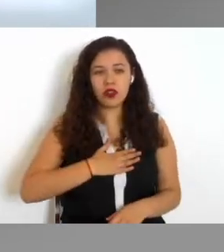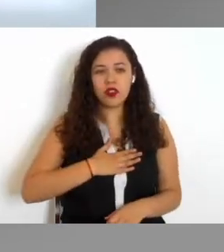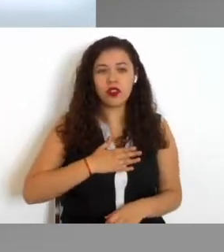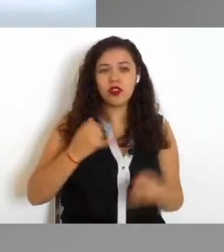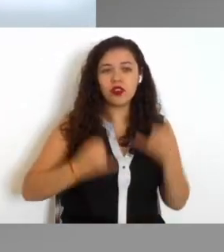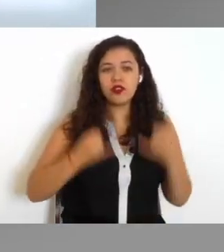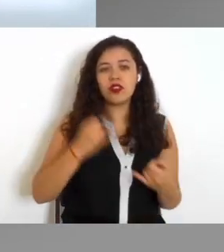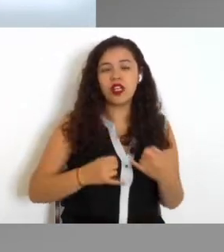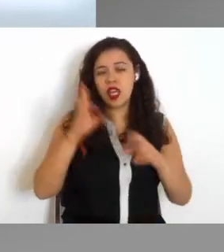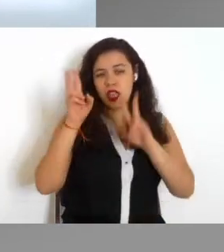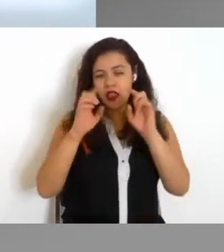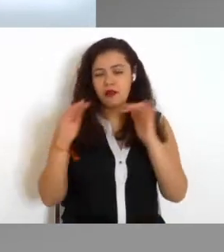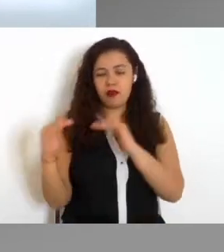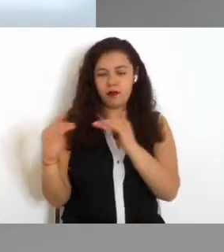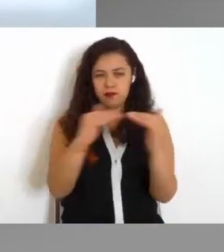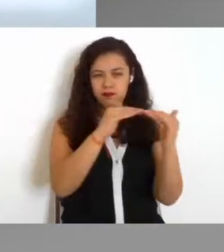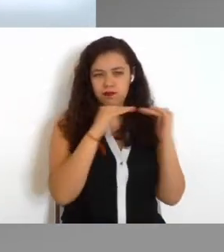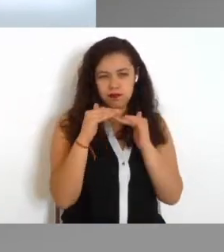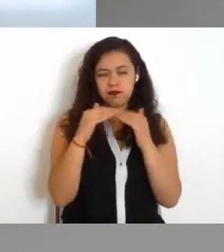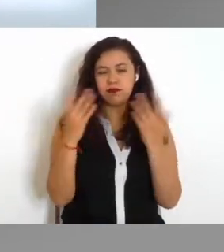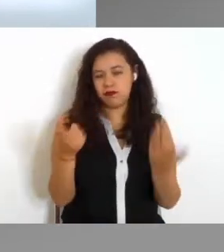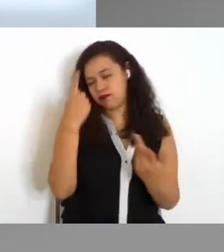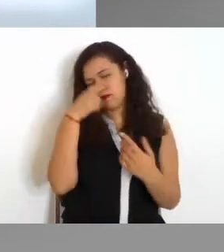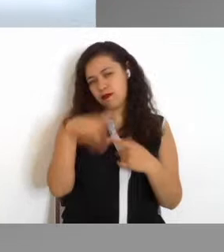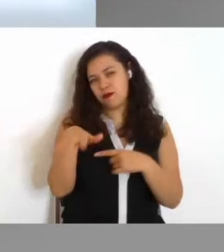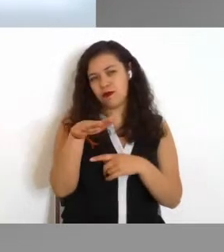equidad, generando entornos para su